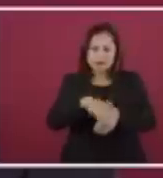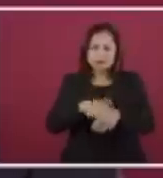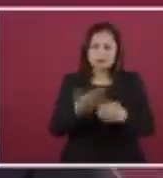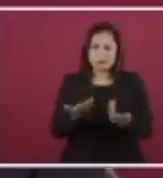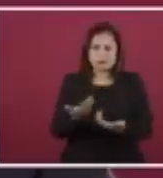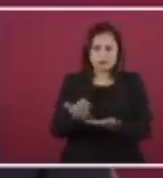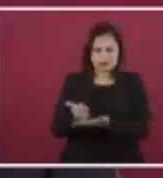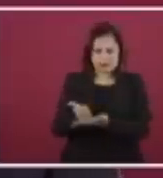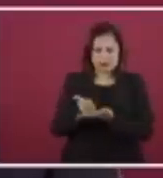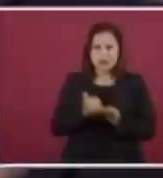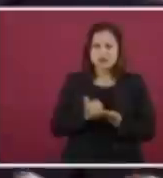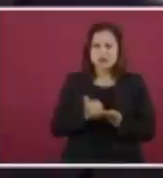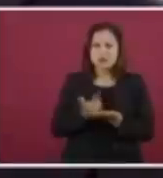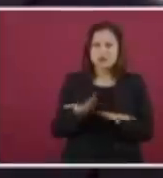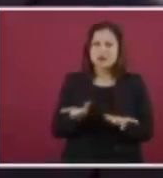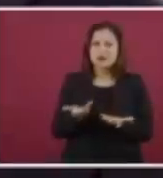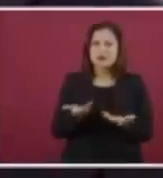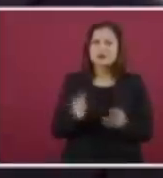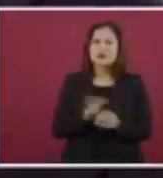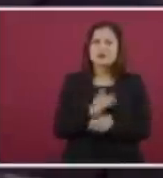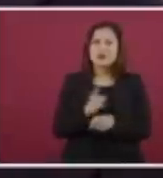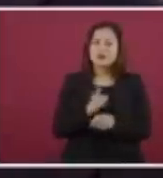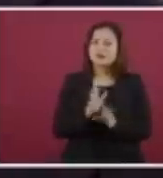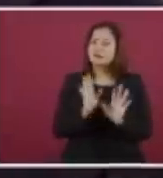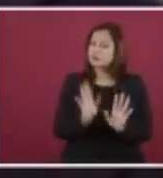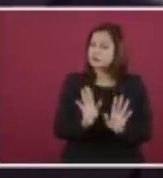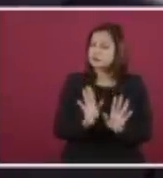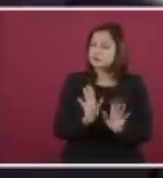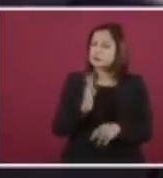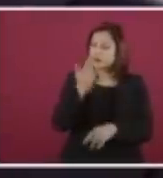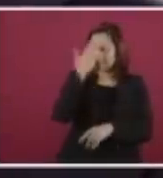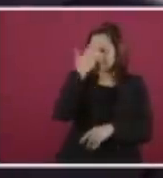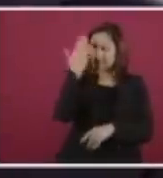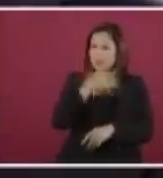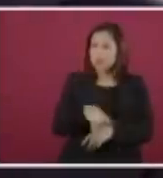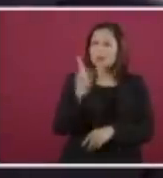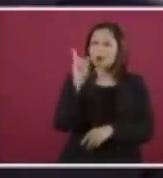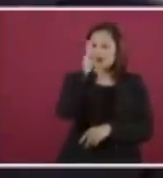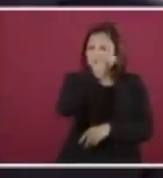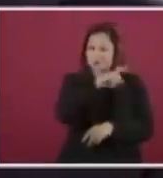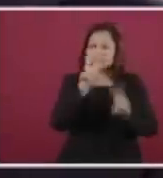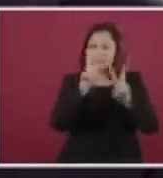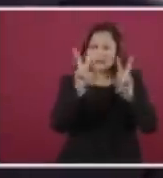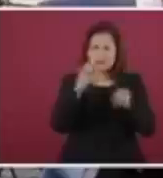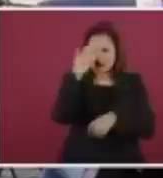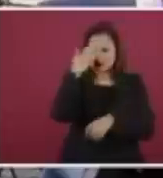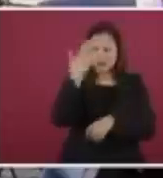vamos a ir a todo el mundo. Sabemos que no es un asunto fácil.